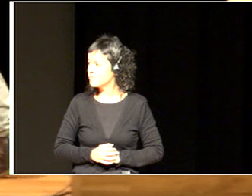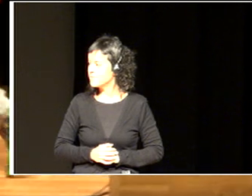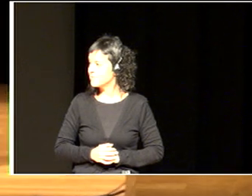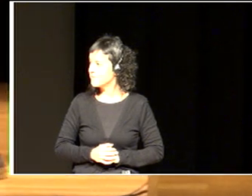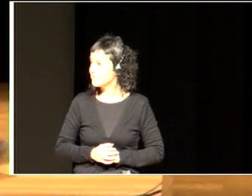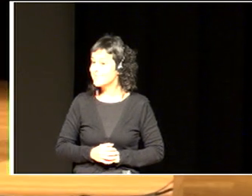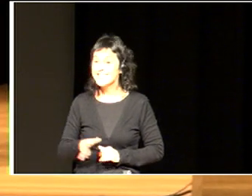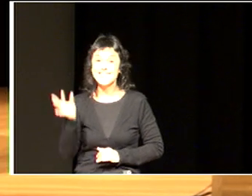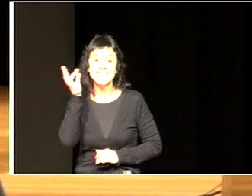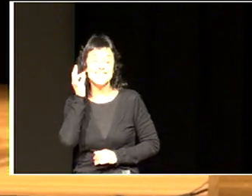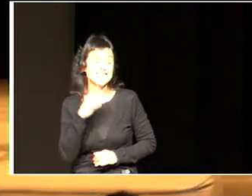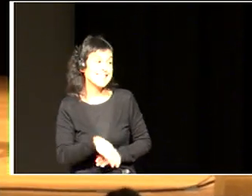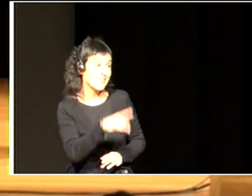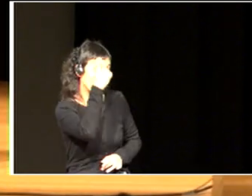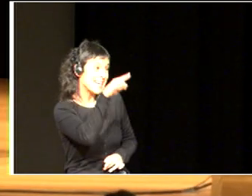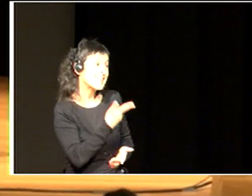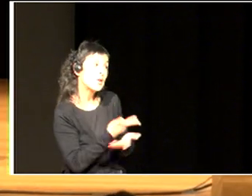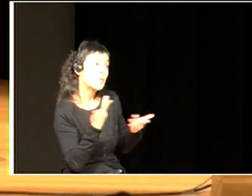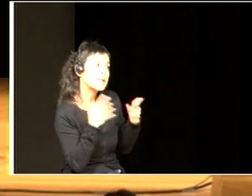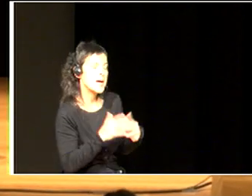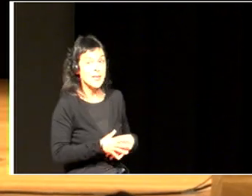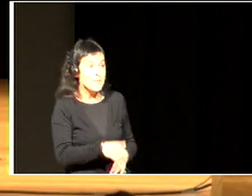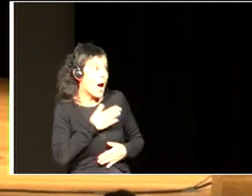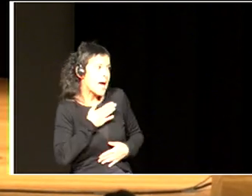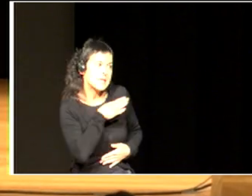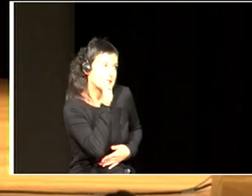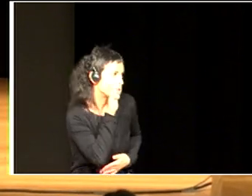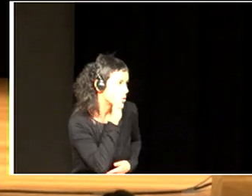y ya sé que vas con prisa mariana y mi suegra